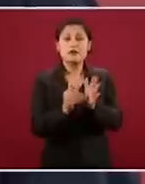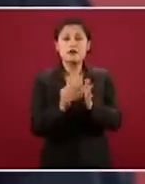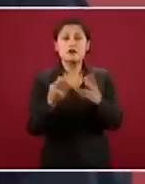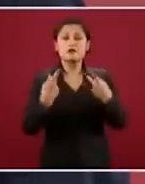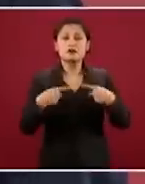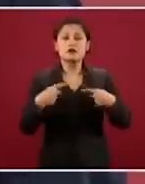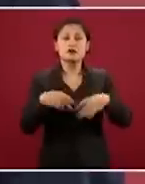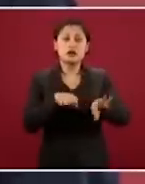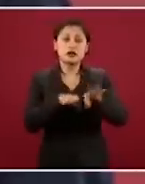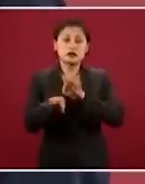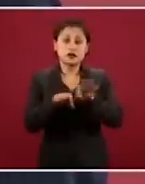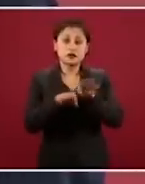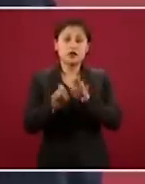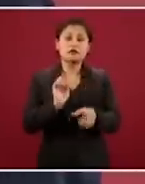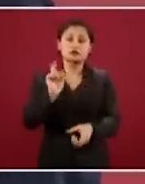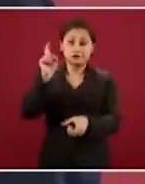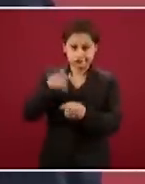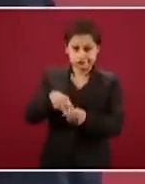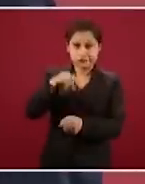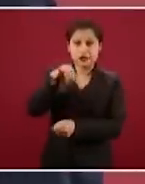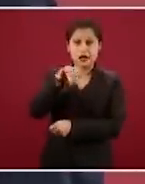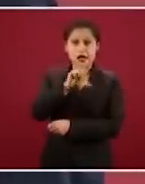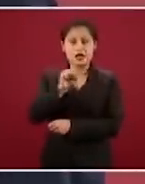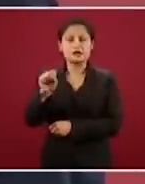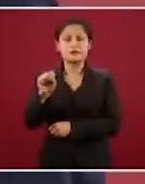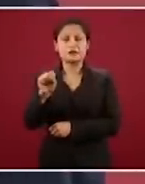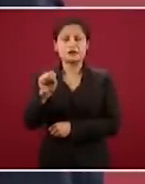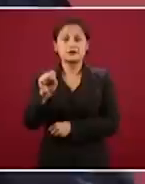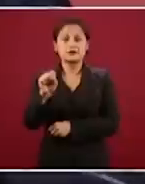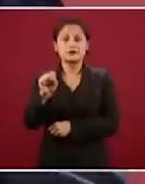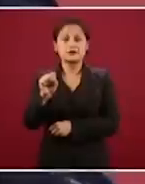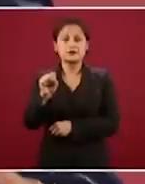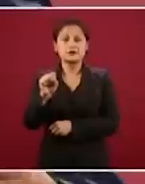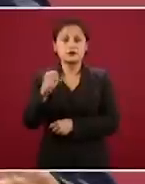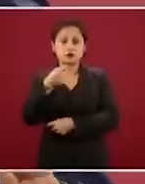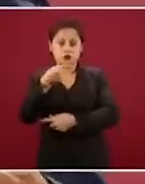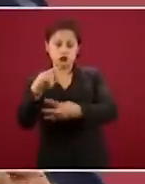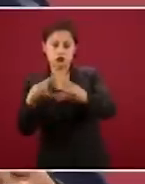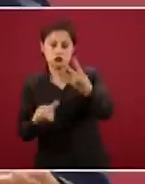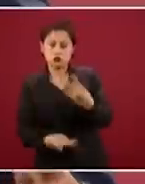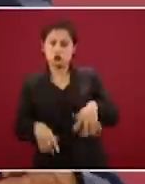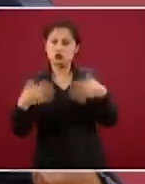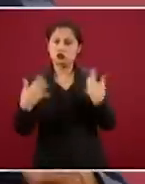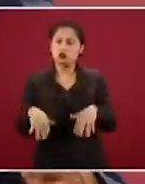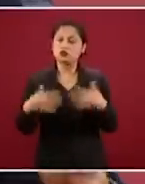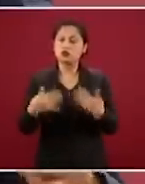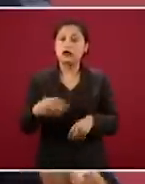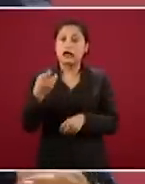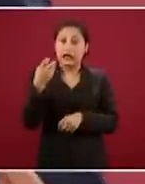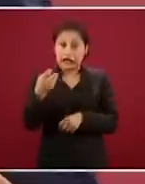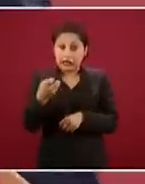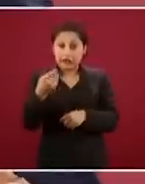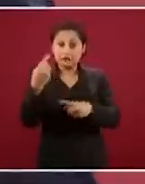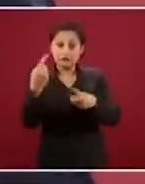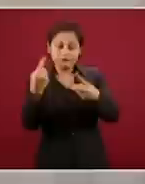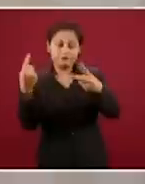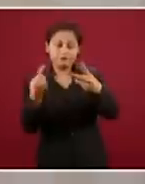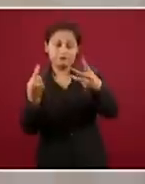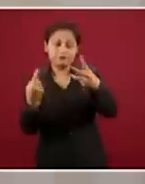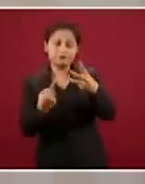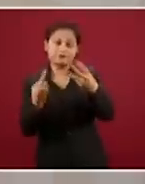que están inscritos en el Seguro Social. Todo esto protege,